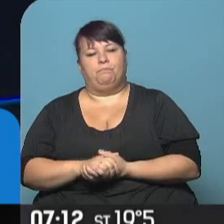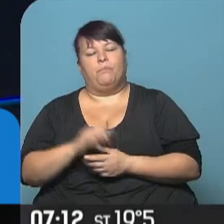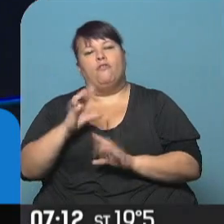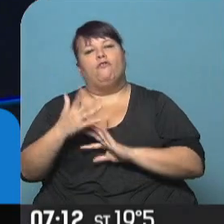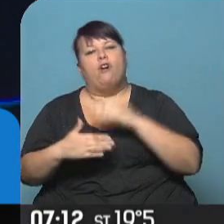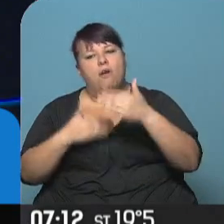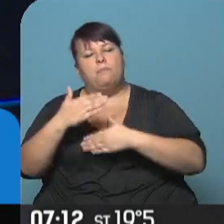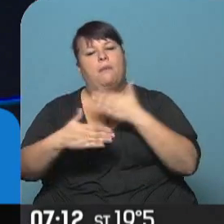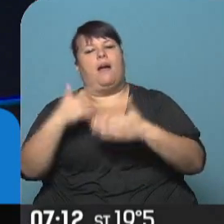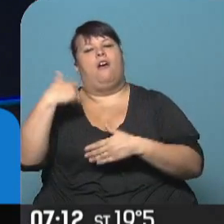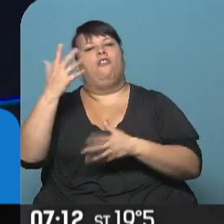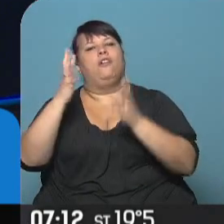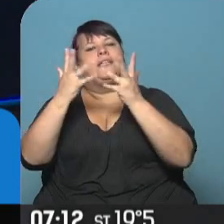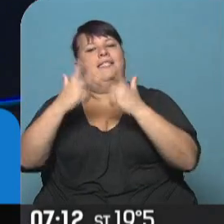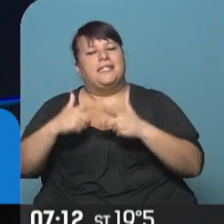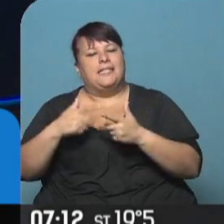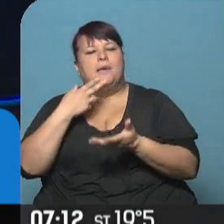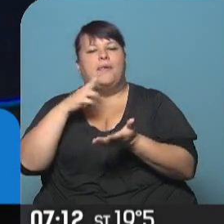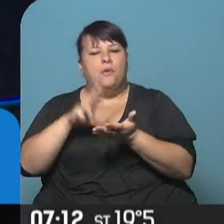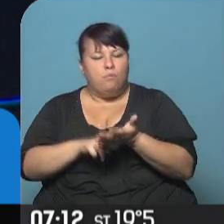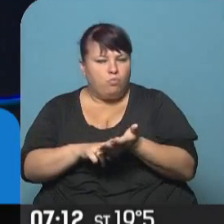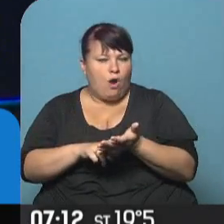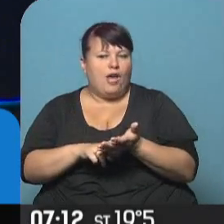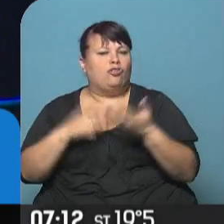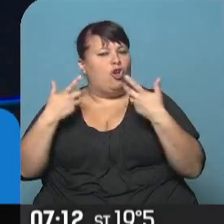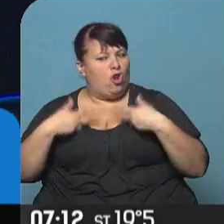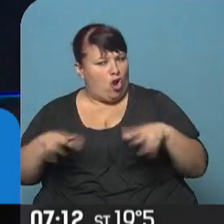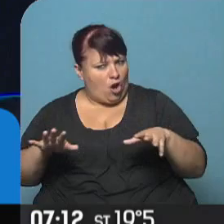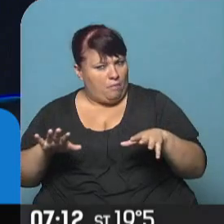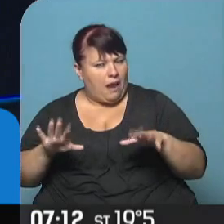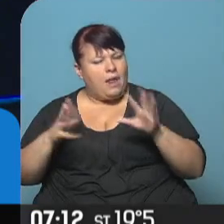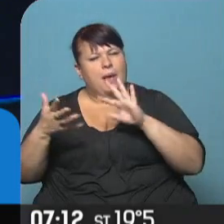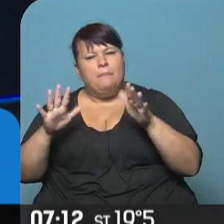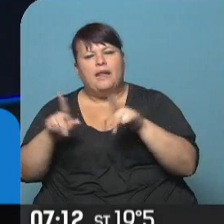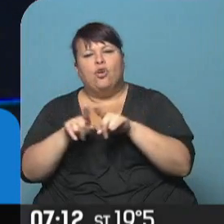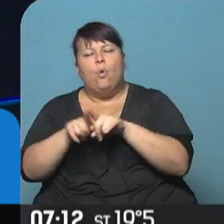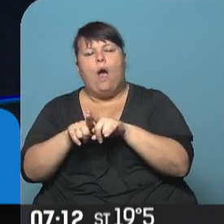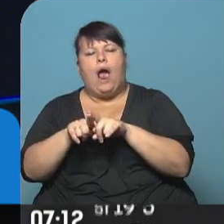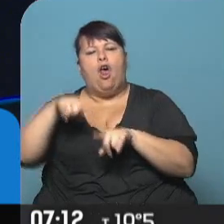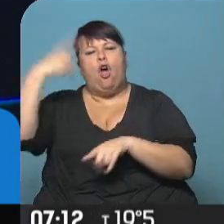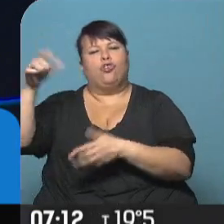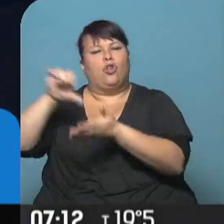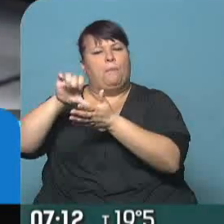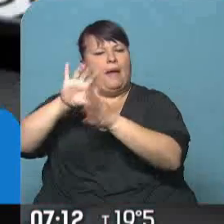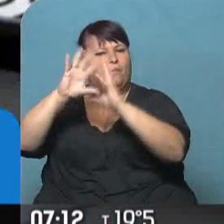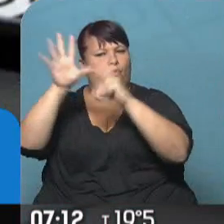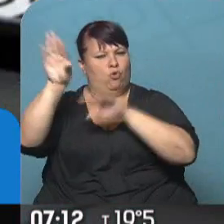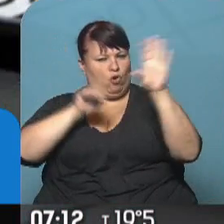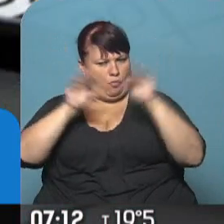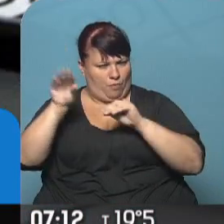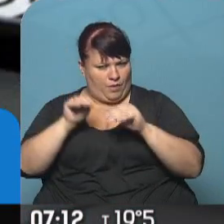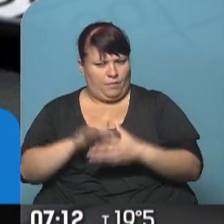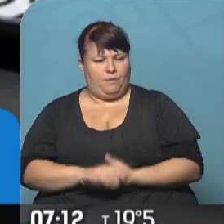caminar hacia tener un sistema tributario normal, más parecido al que rige en otros países del mundo.